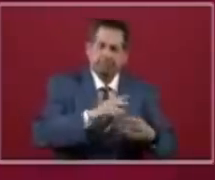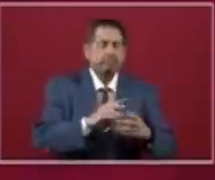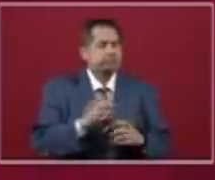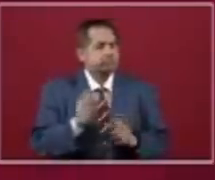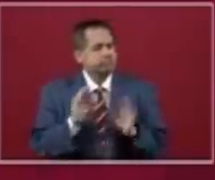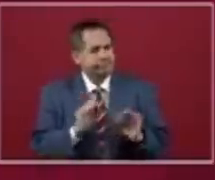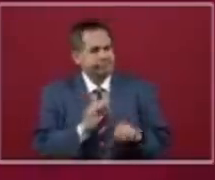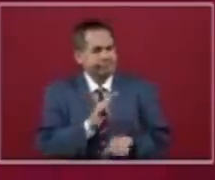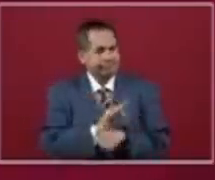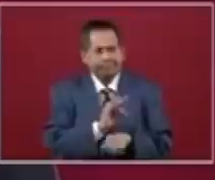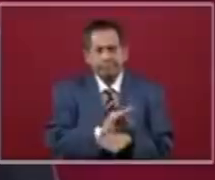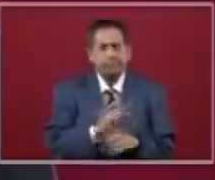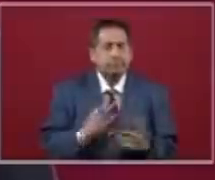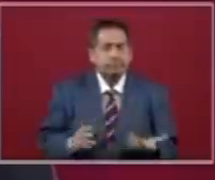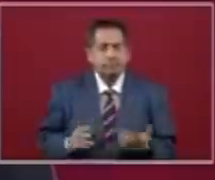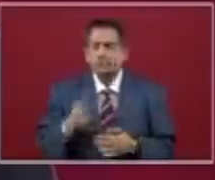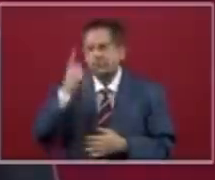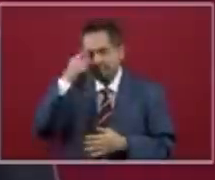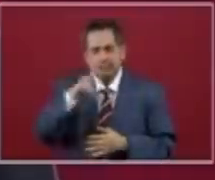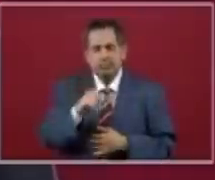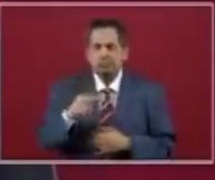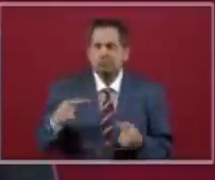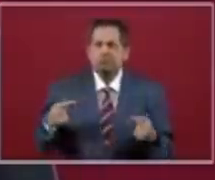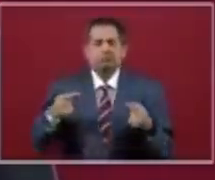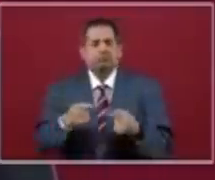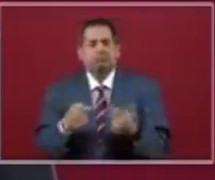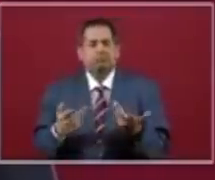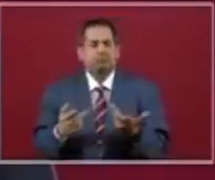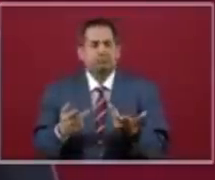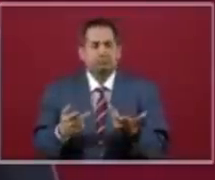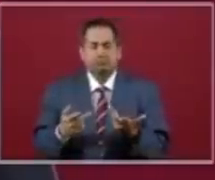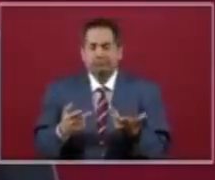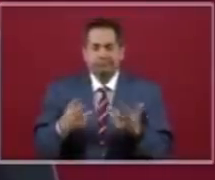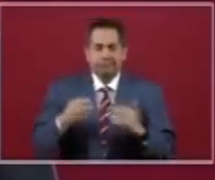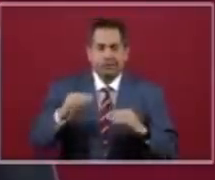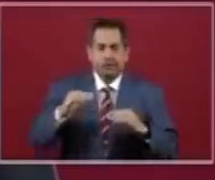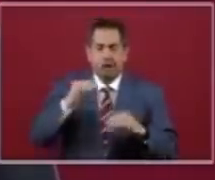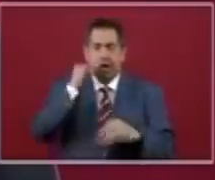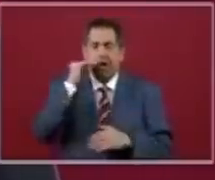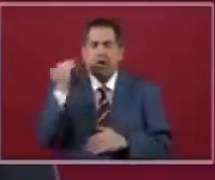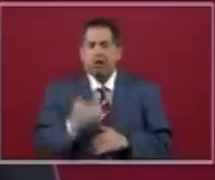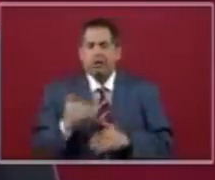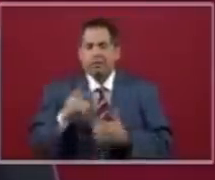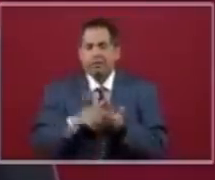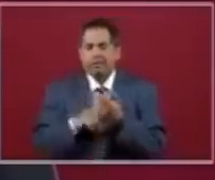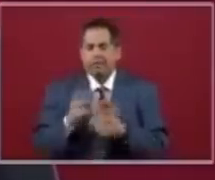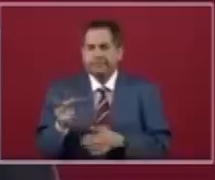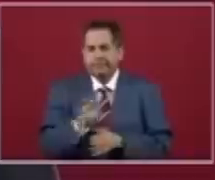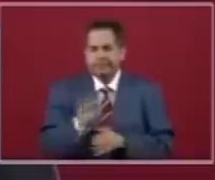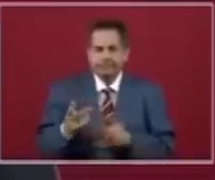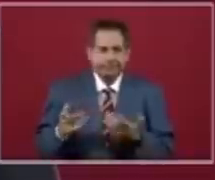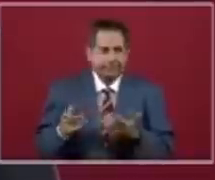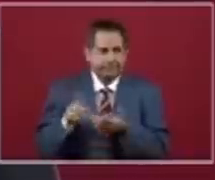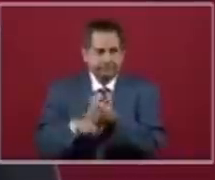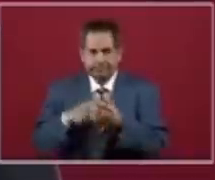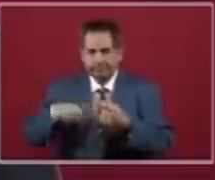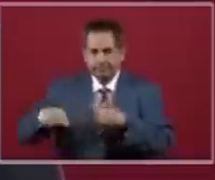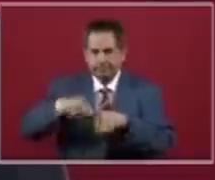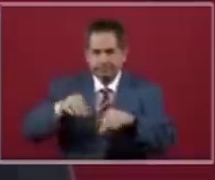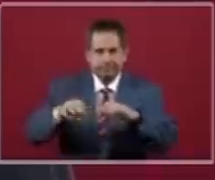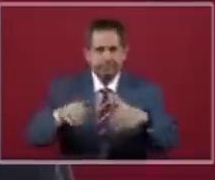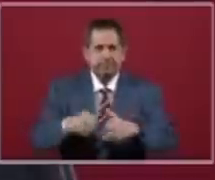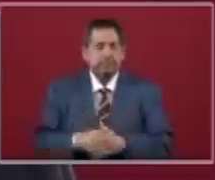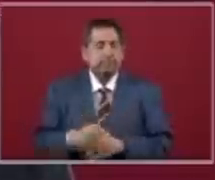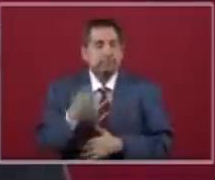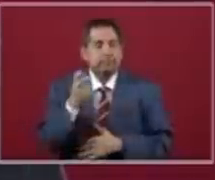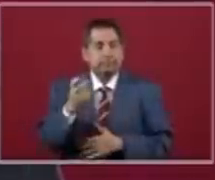genere un ambiente de inestabilidad en lo laboral, en lo productivo.